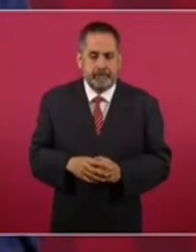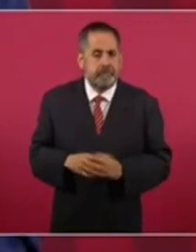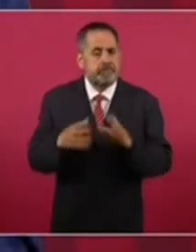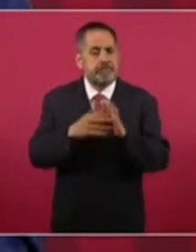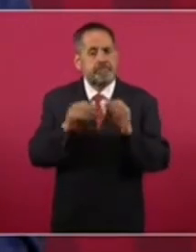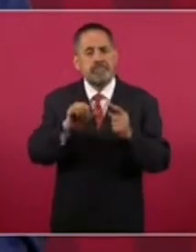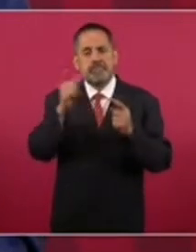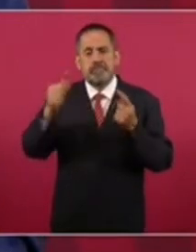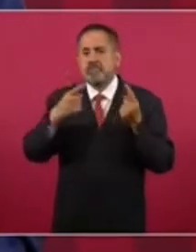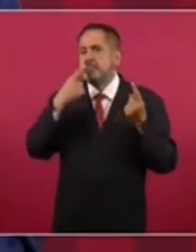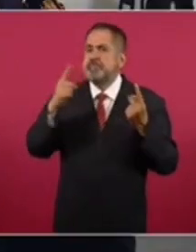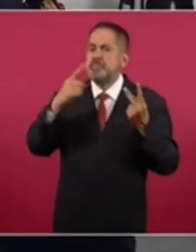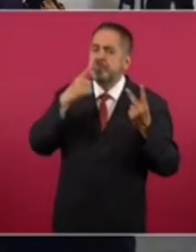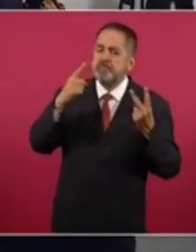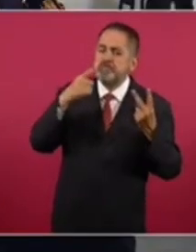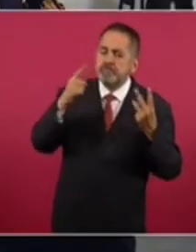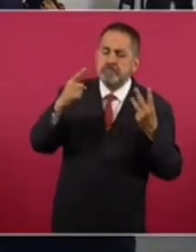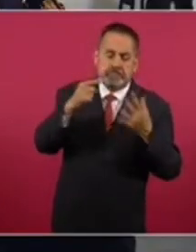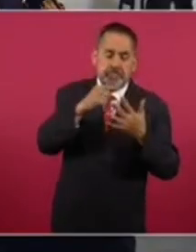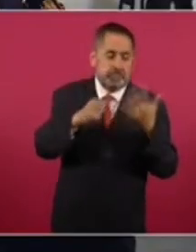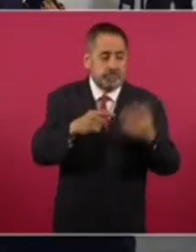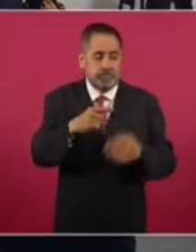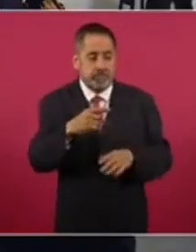aparecen otras denuncias